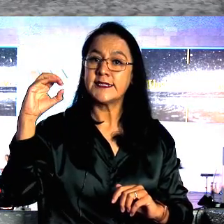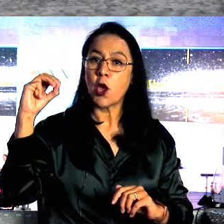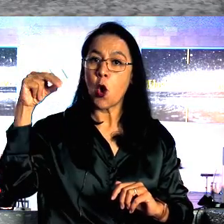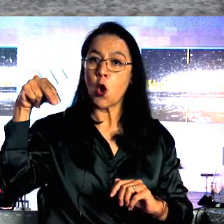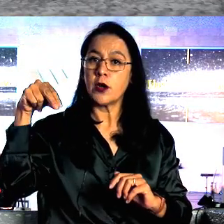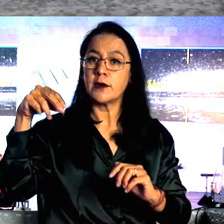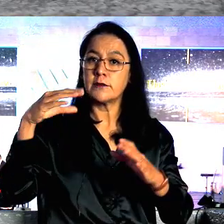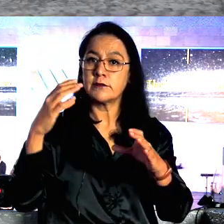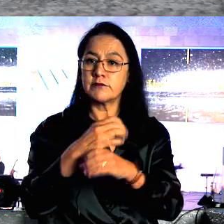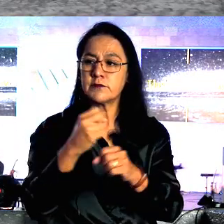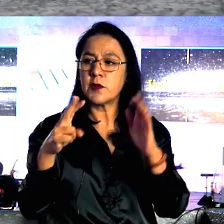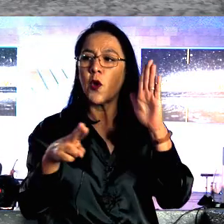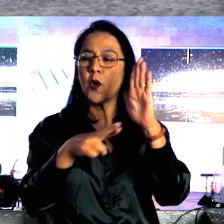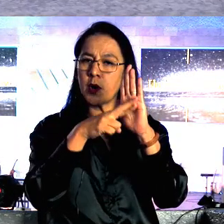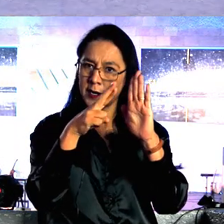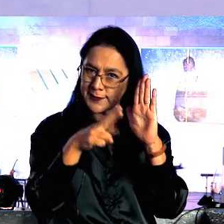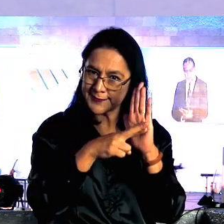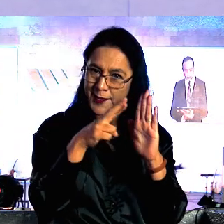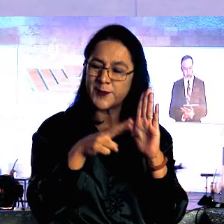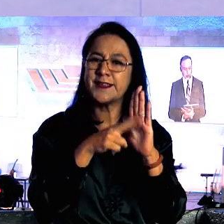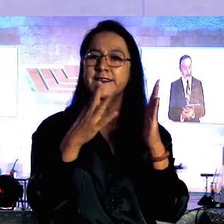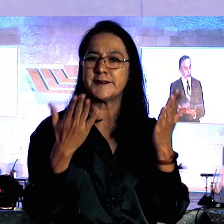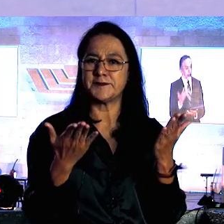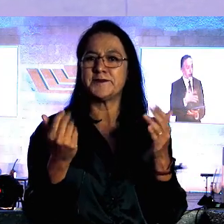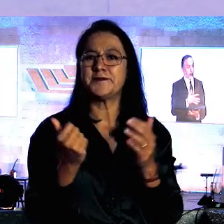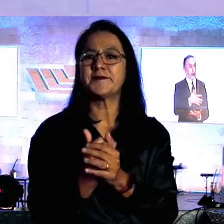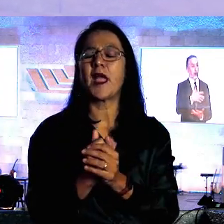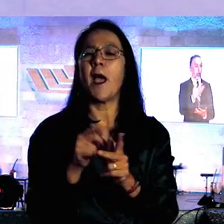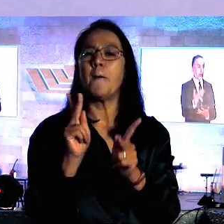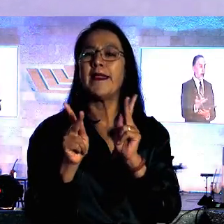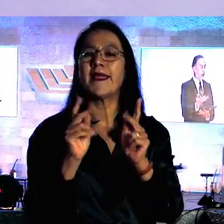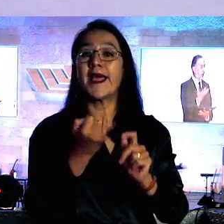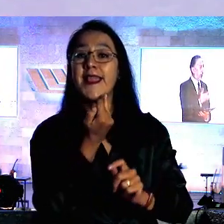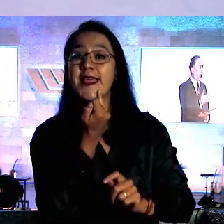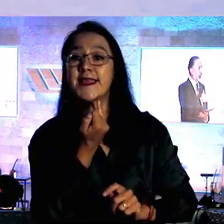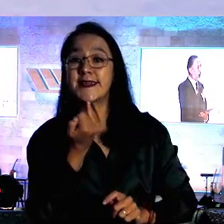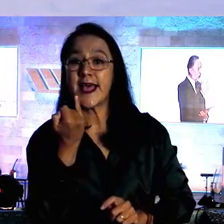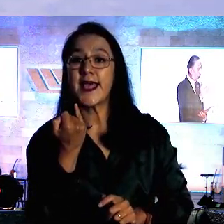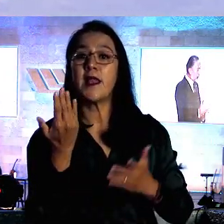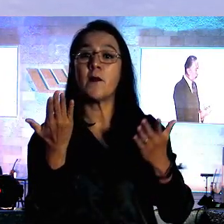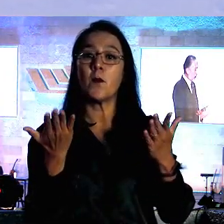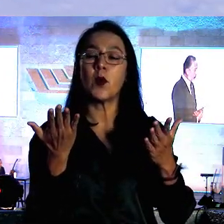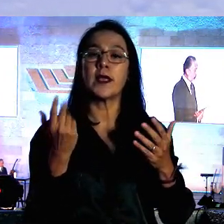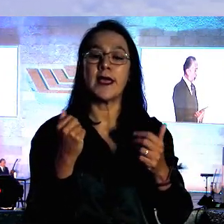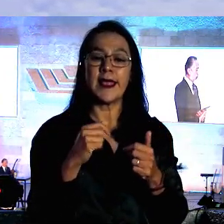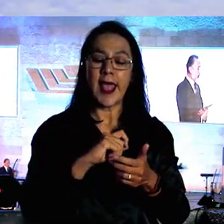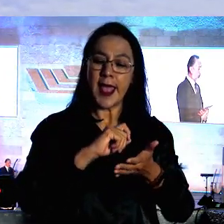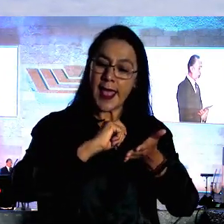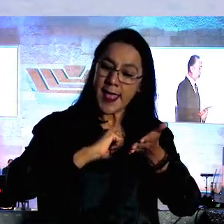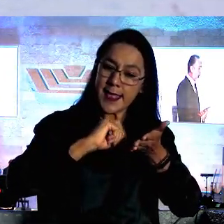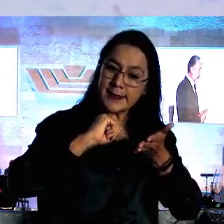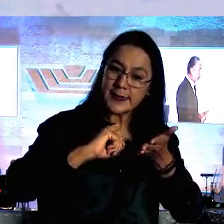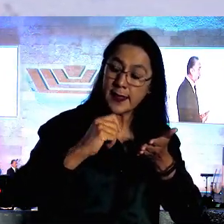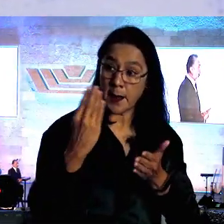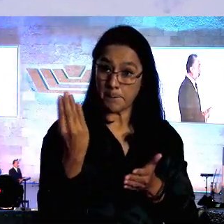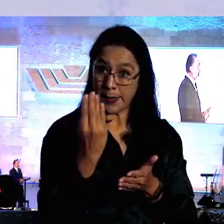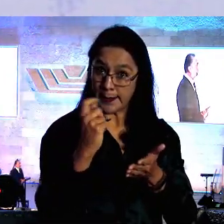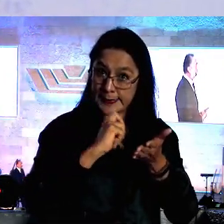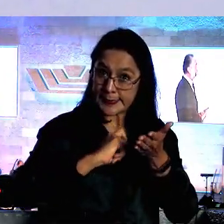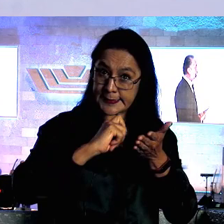Israel, siempre Israel nos sirve de ejemplo para muchas cosas, especialmente porque la Biblia está escrita en el contexto del pueblo de Israel,